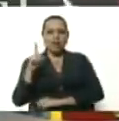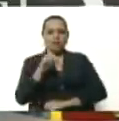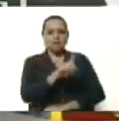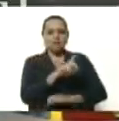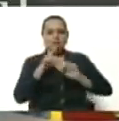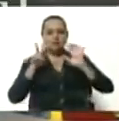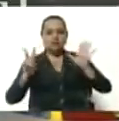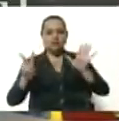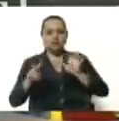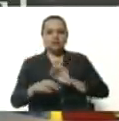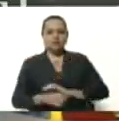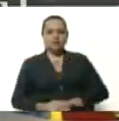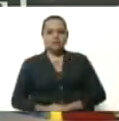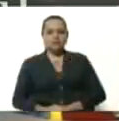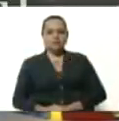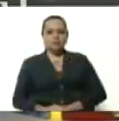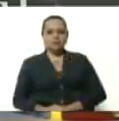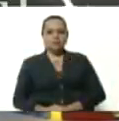17.